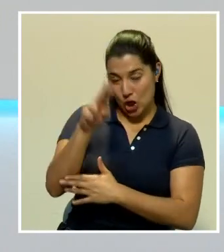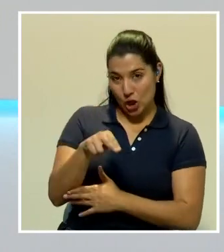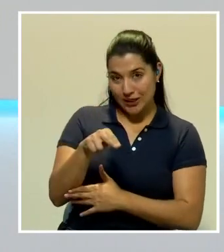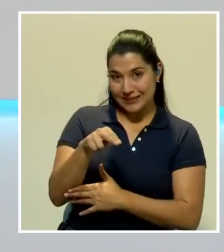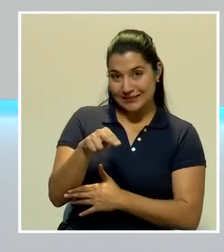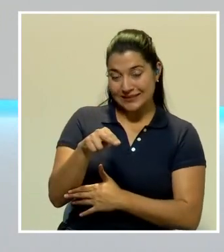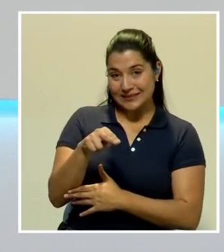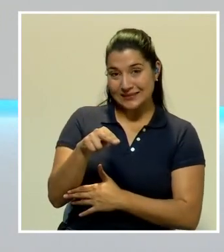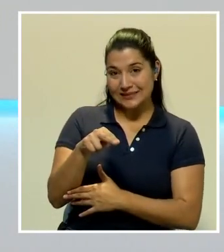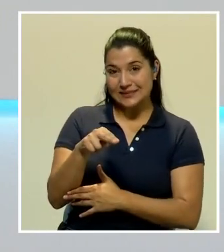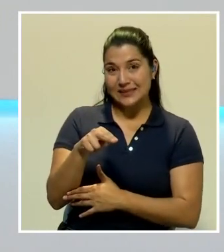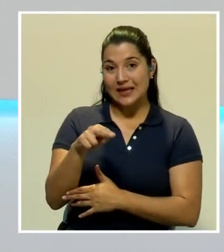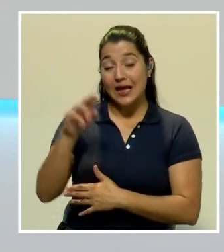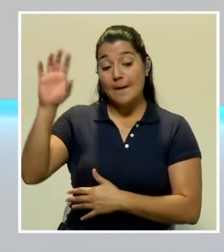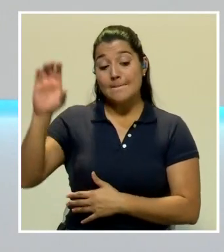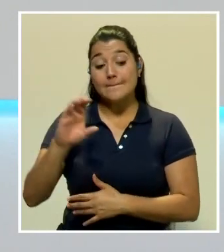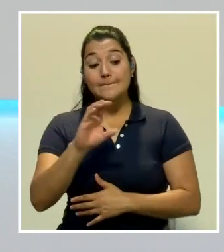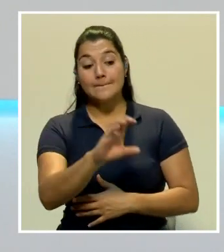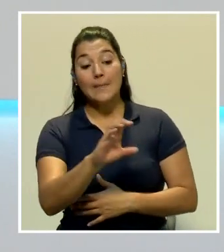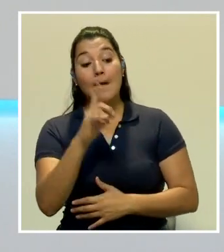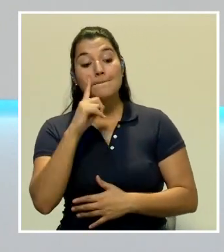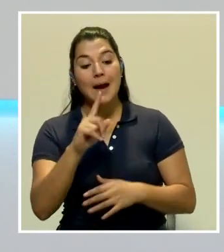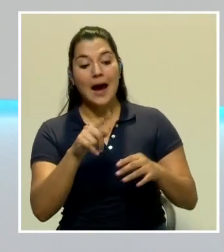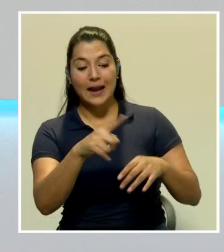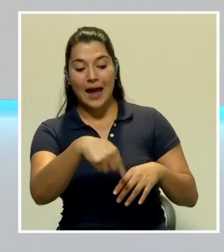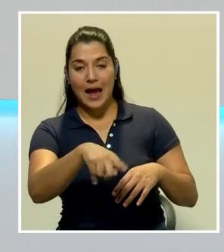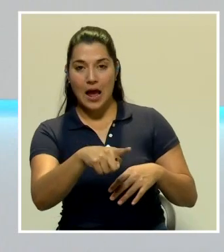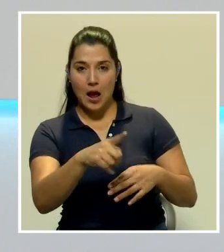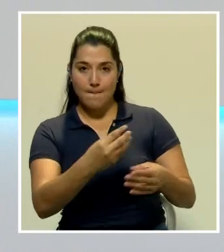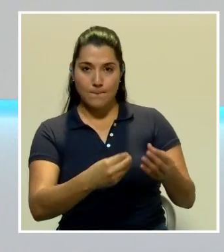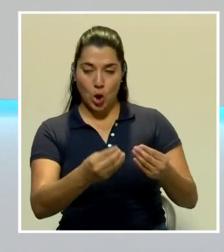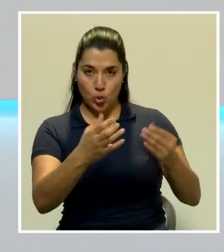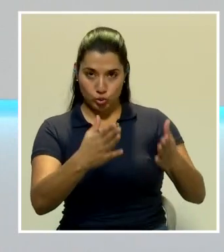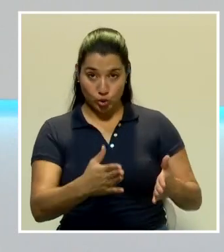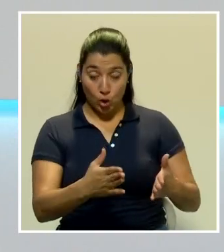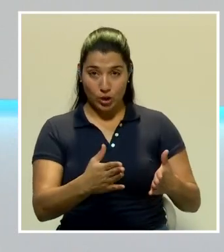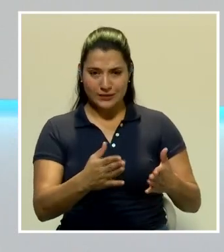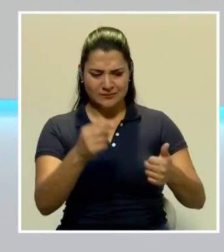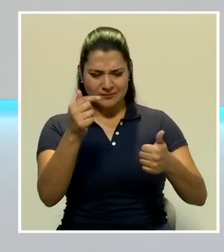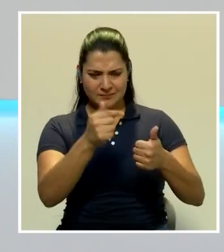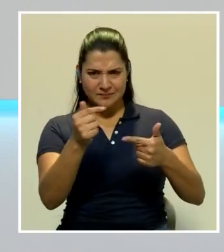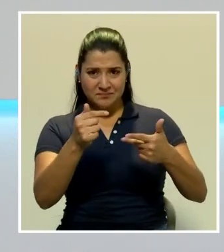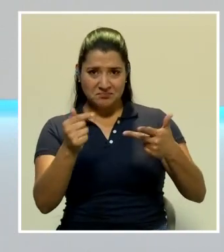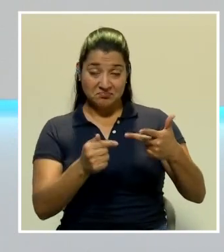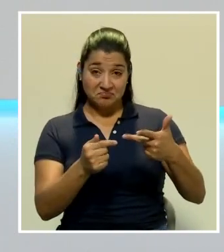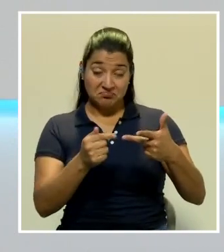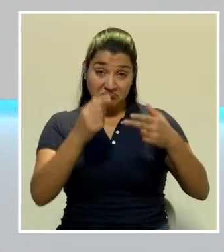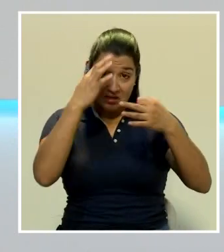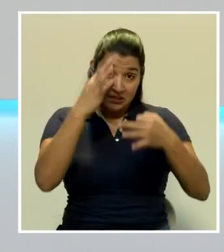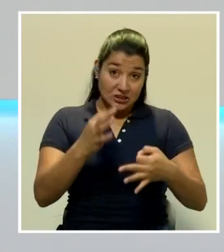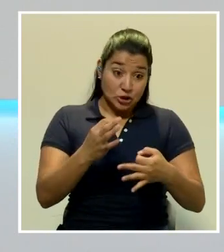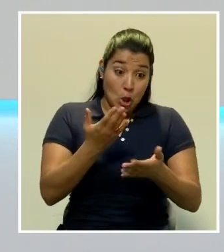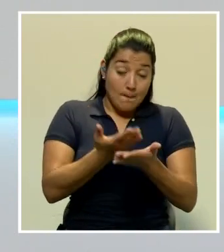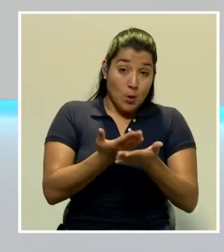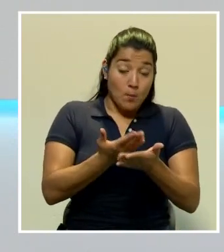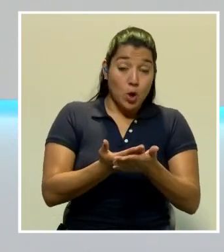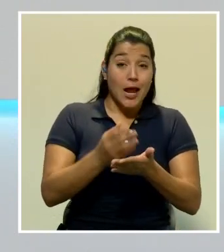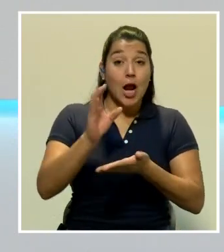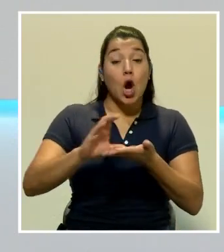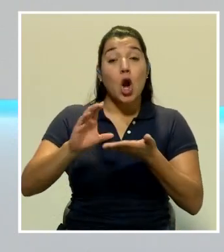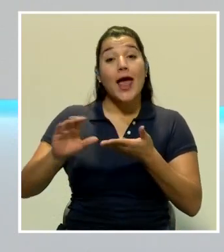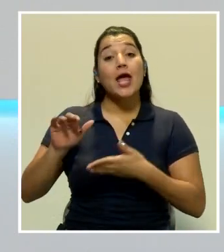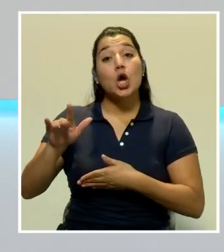disposición del sector productivo el gobierno. Estas son algunas de las medidas que plantea el Colegio de